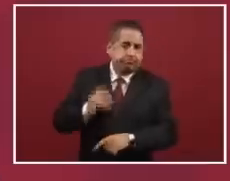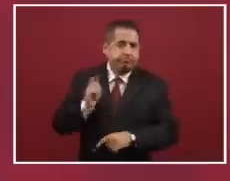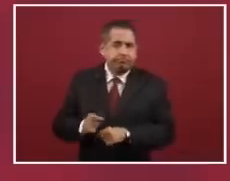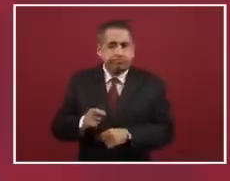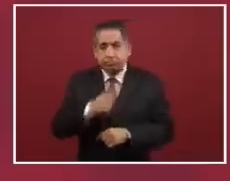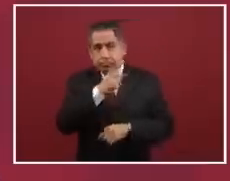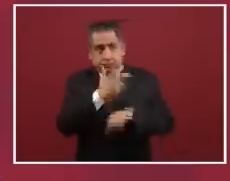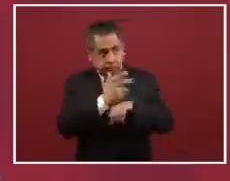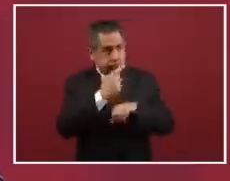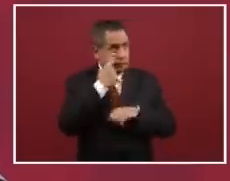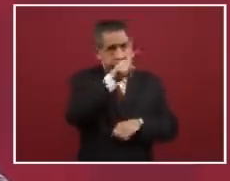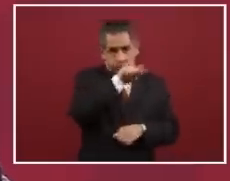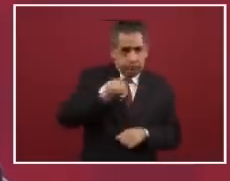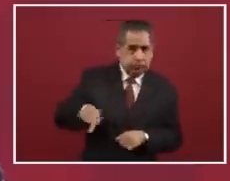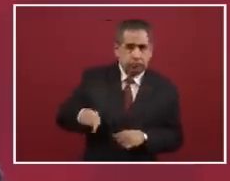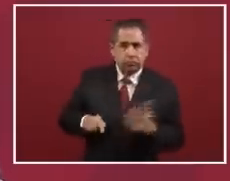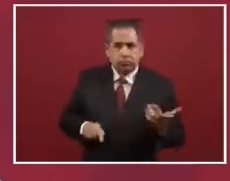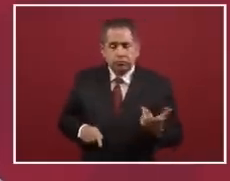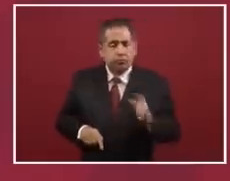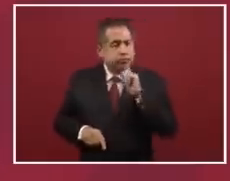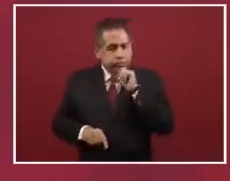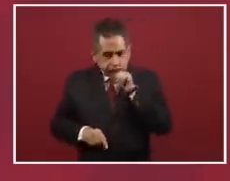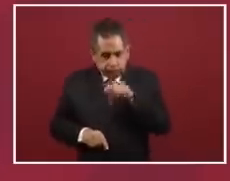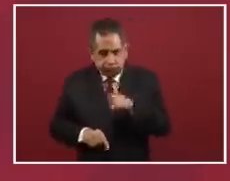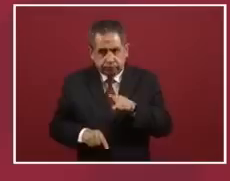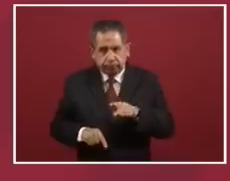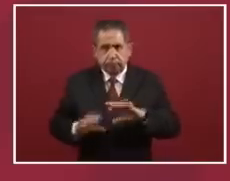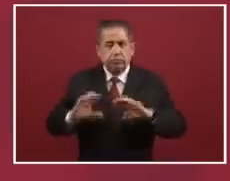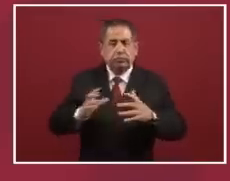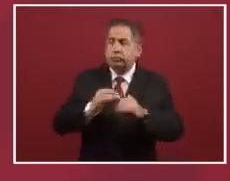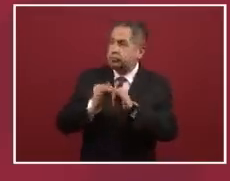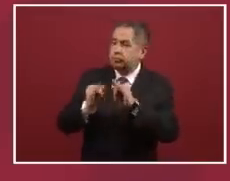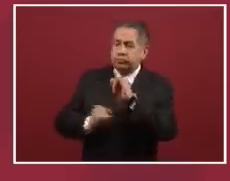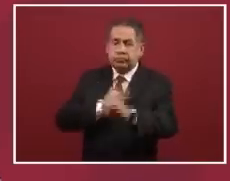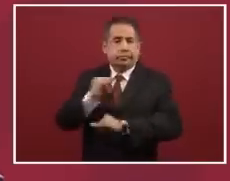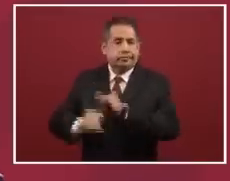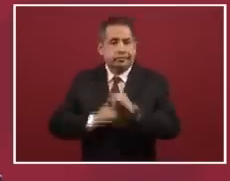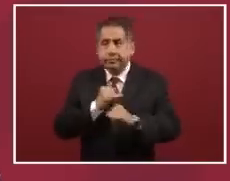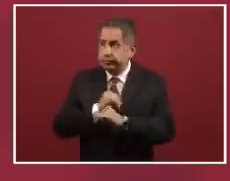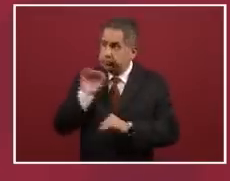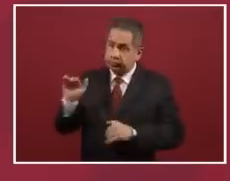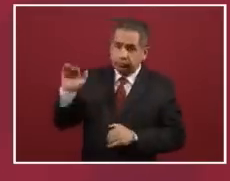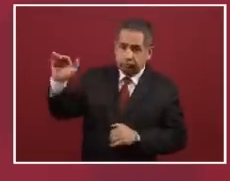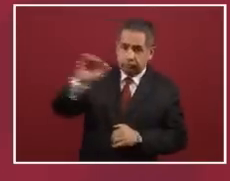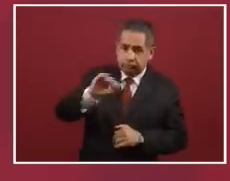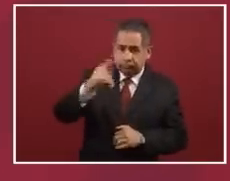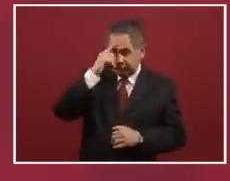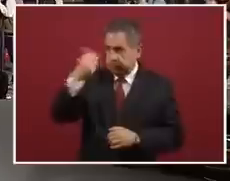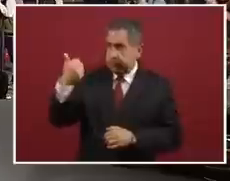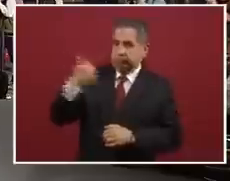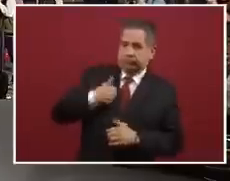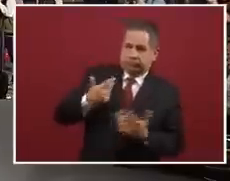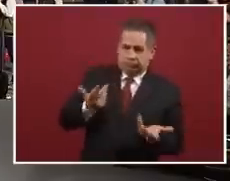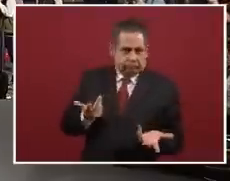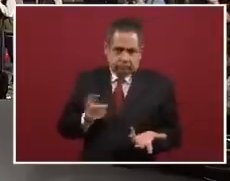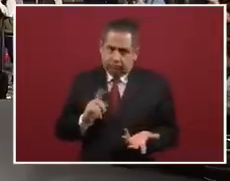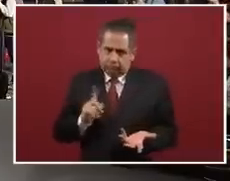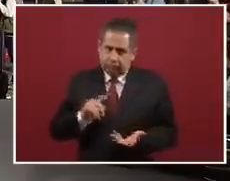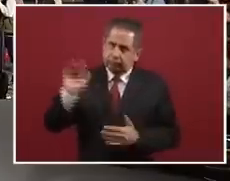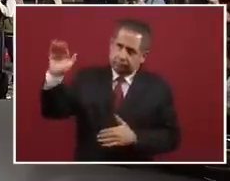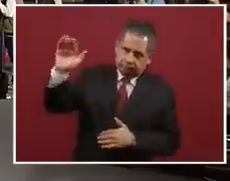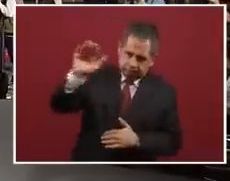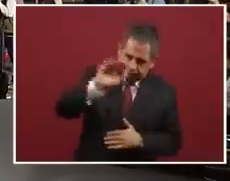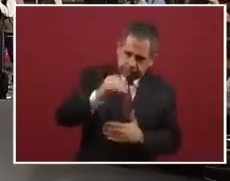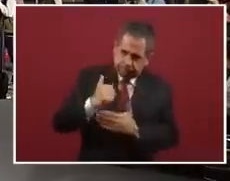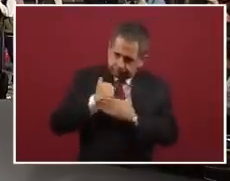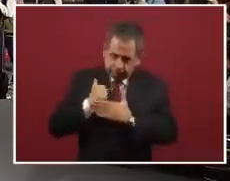Estados Unidos, pero también vamos a invitar a la comunidad internacional. Ahora sí, que no nos dejen solos. Ahora